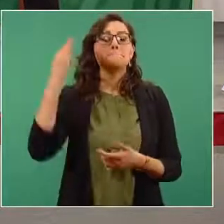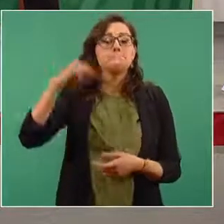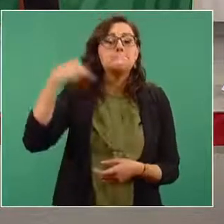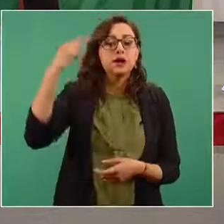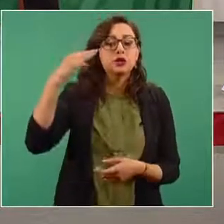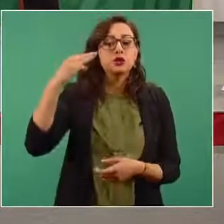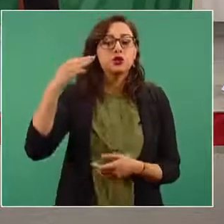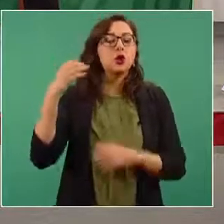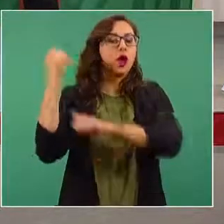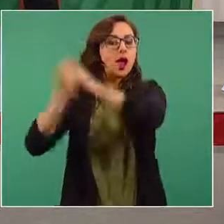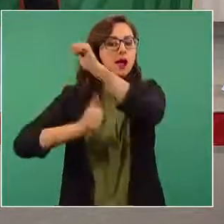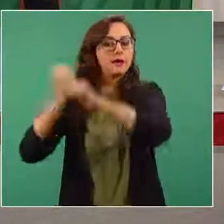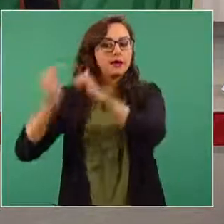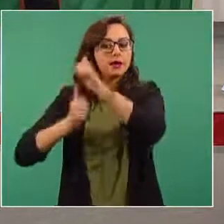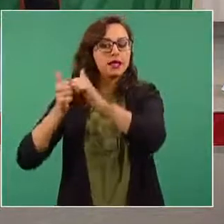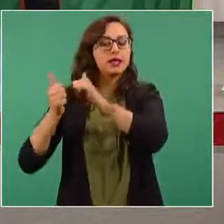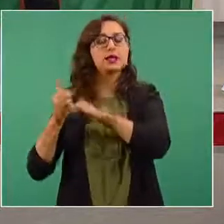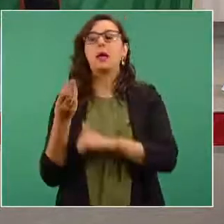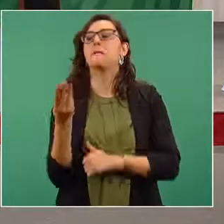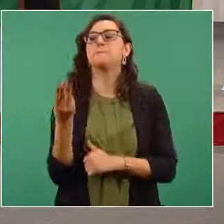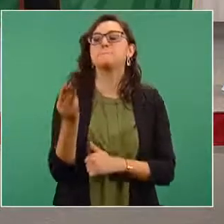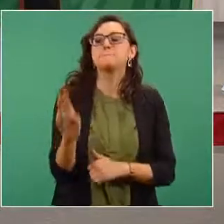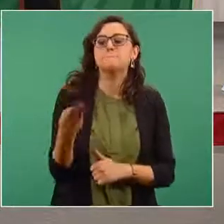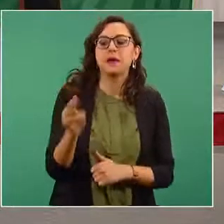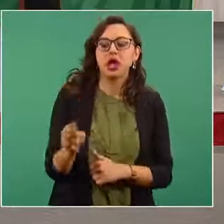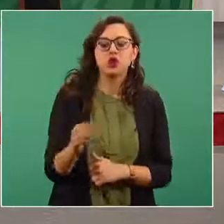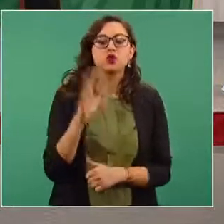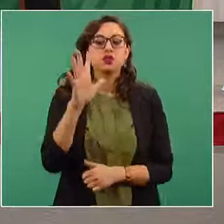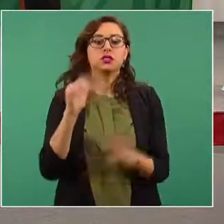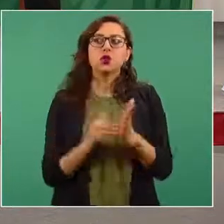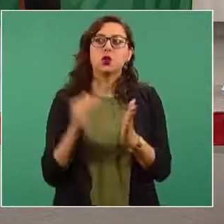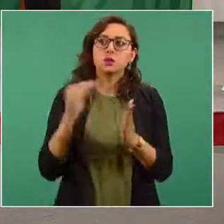mayo. Marzo, abril y mayo tienen que llegar